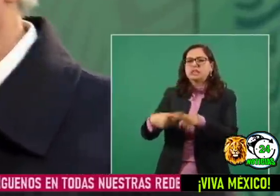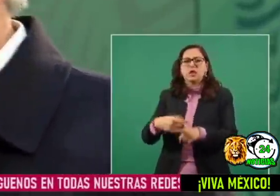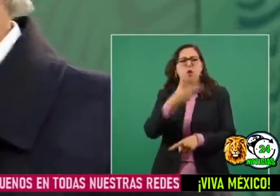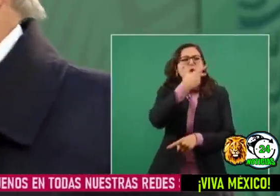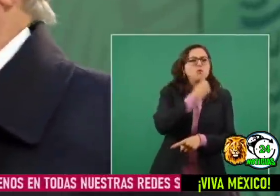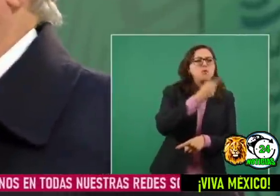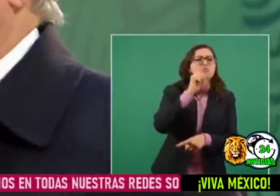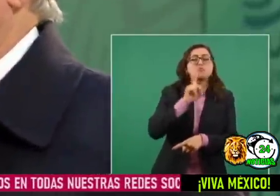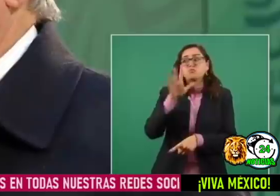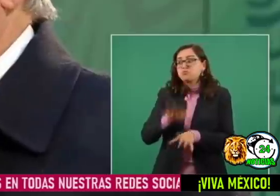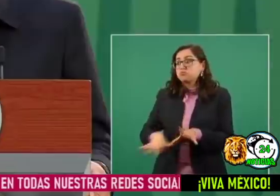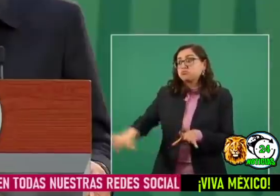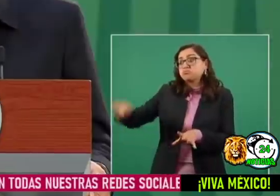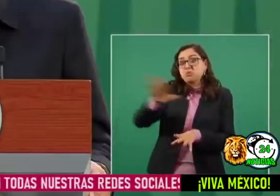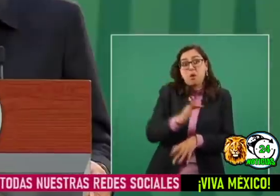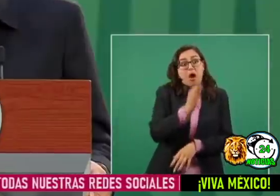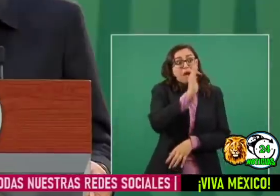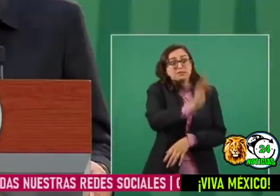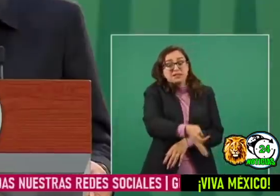compañero,